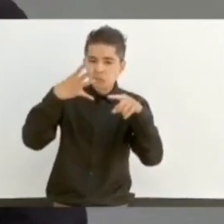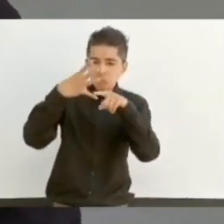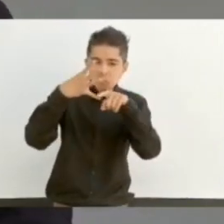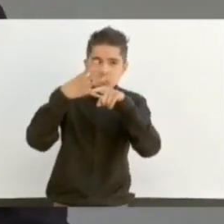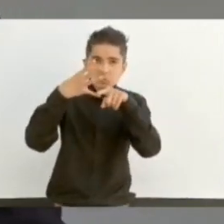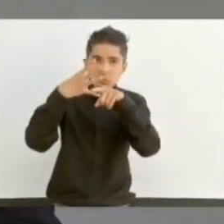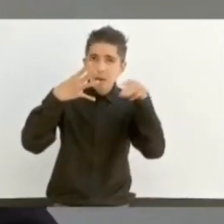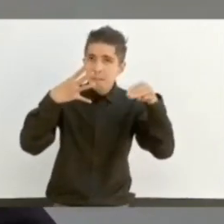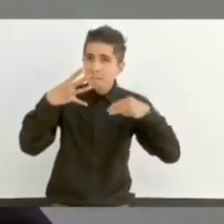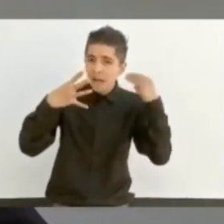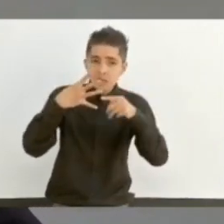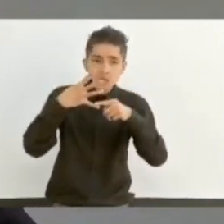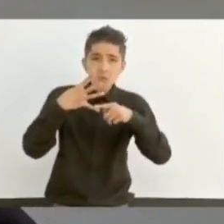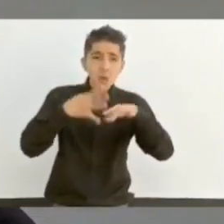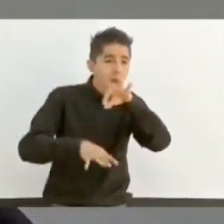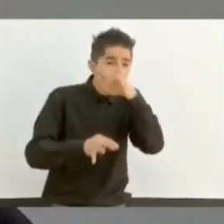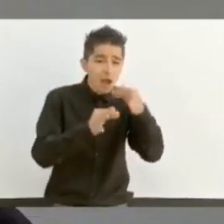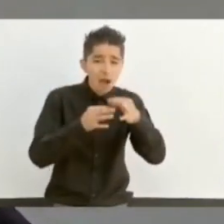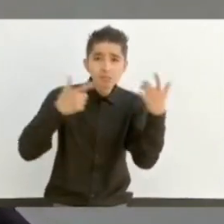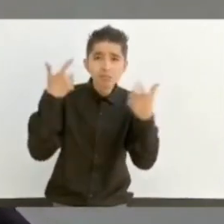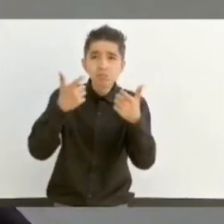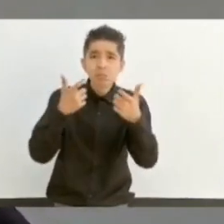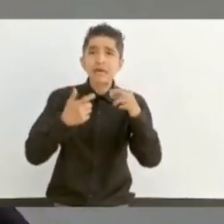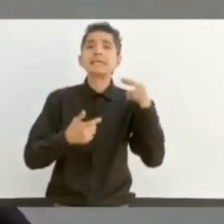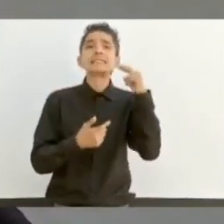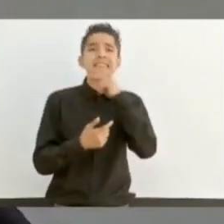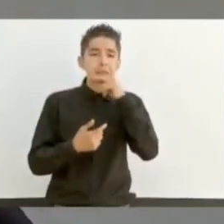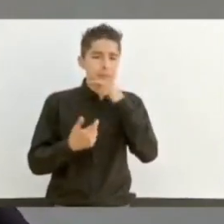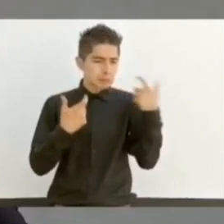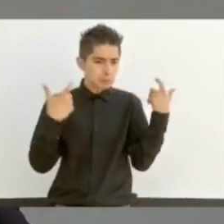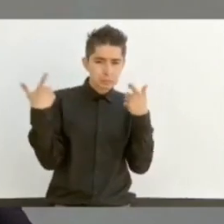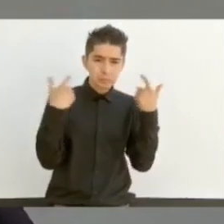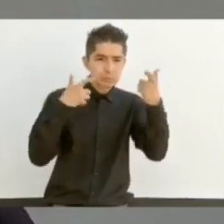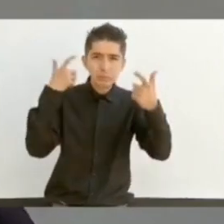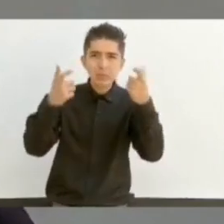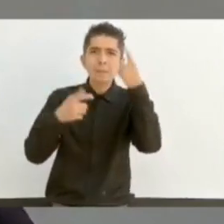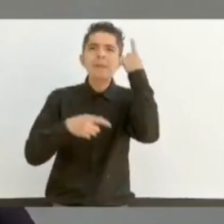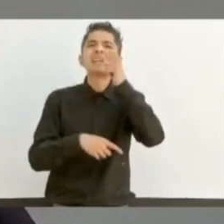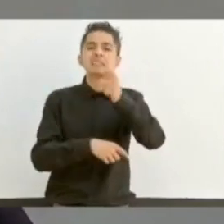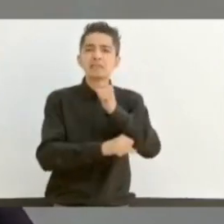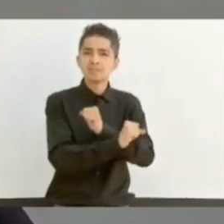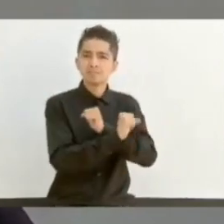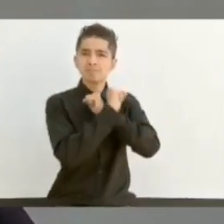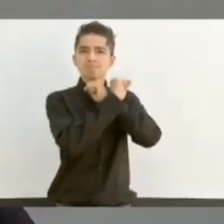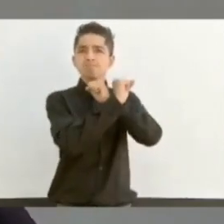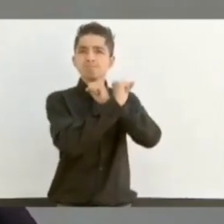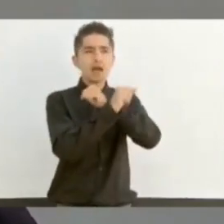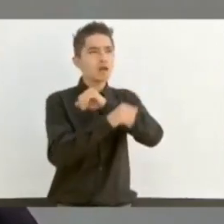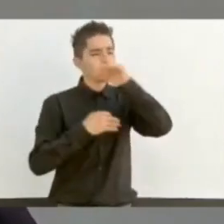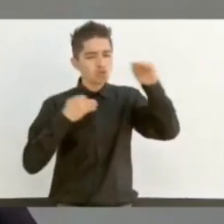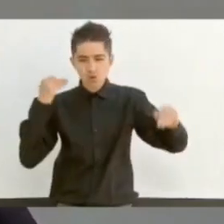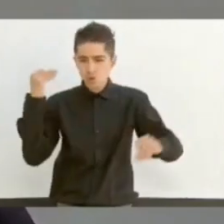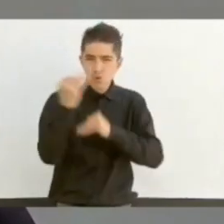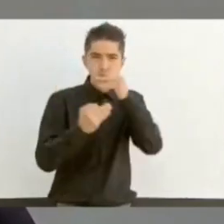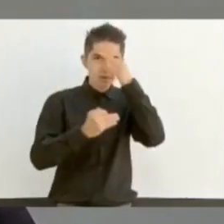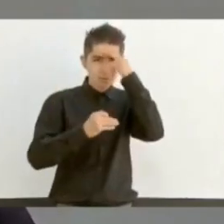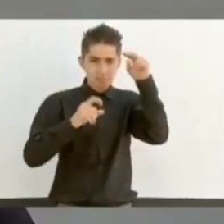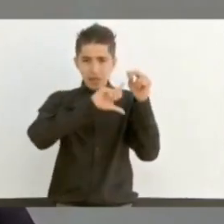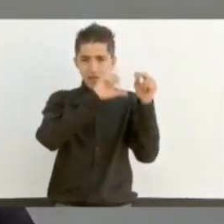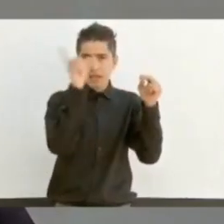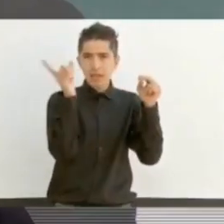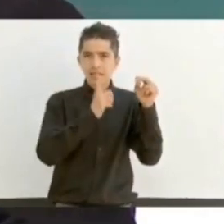continuar y que nos toque pronto para protegernos todos los